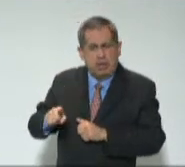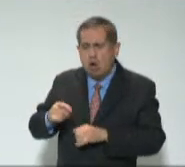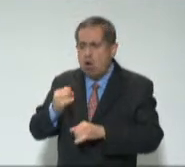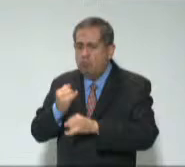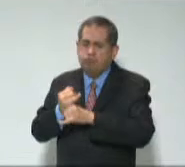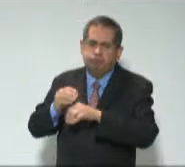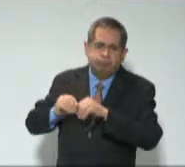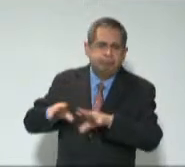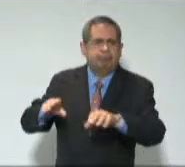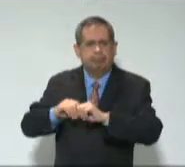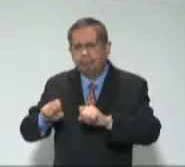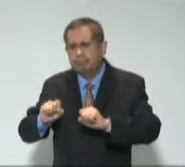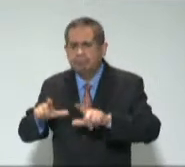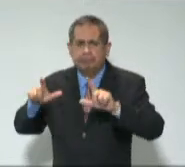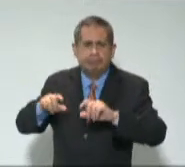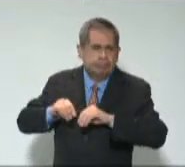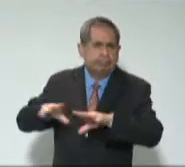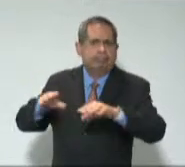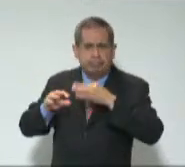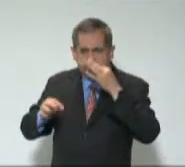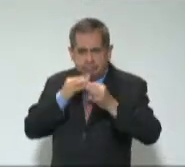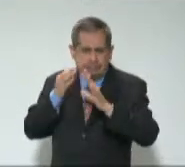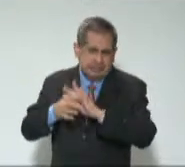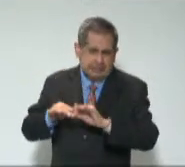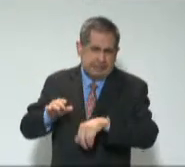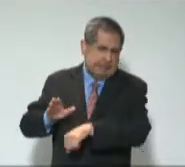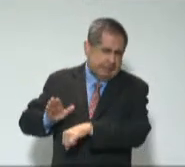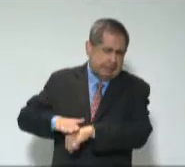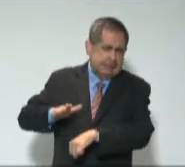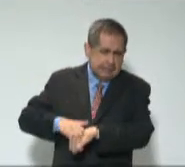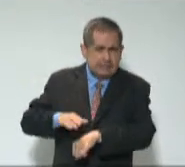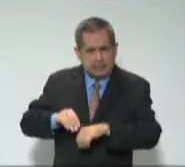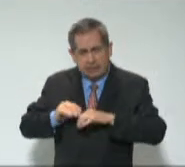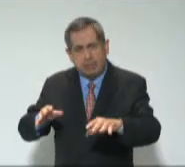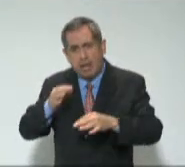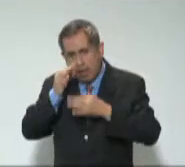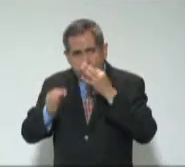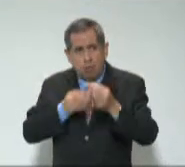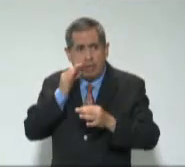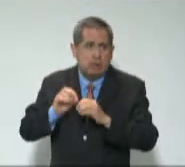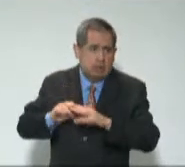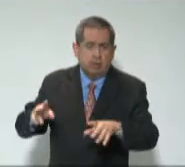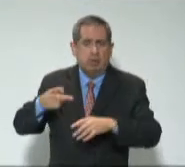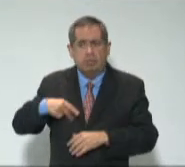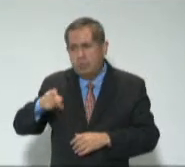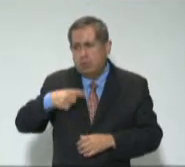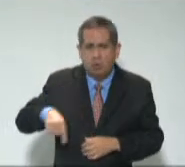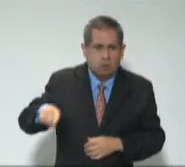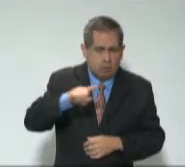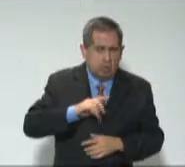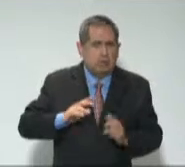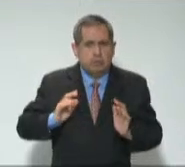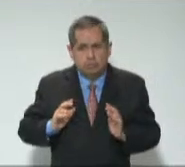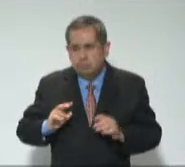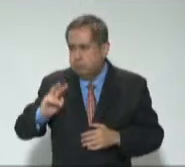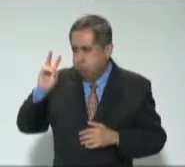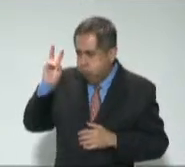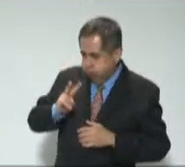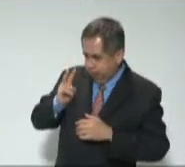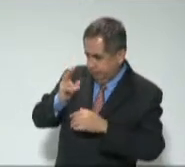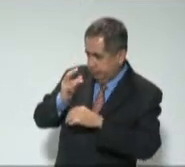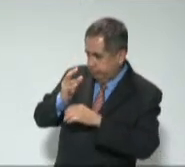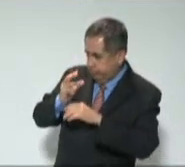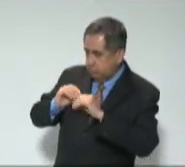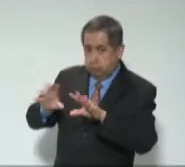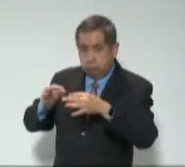servicios y plataformas de mensajería instantánea para informar a la población de todo cuánto puede